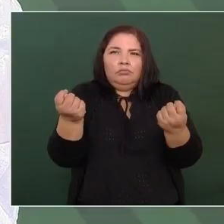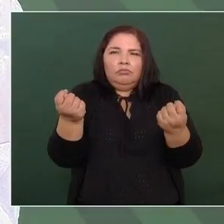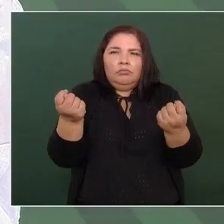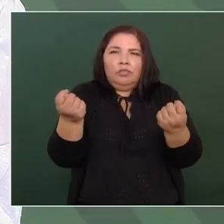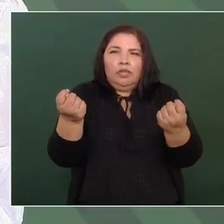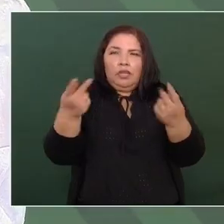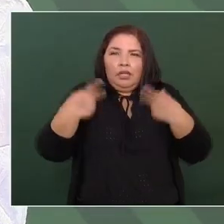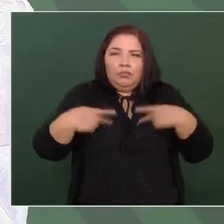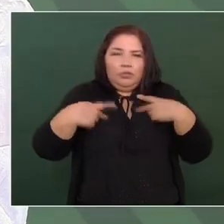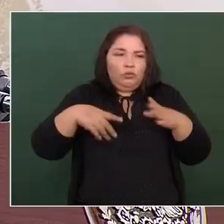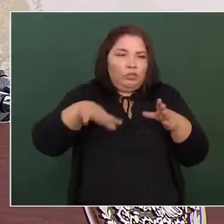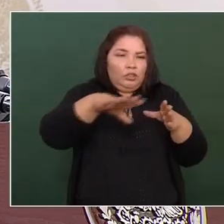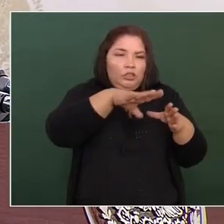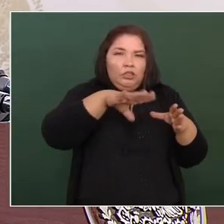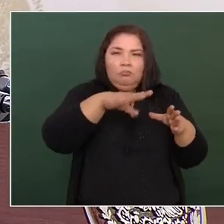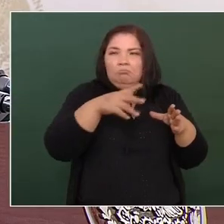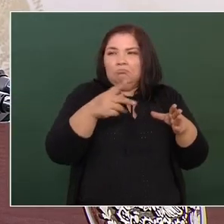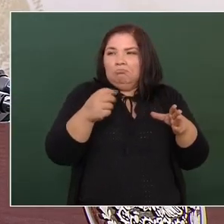la gente.